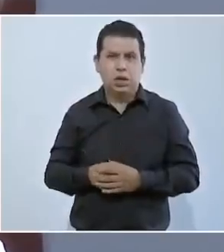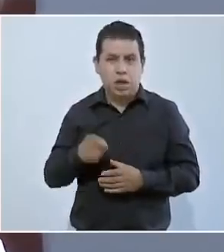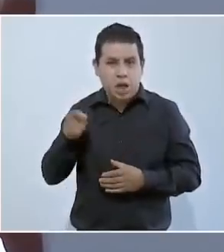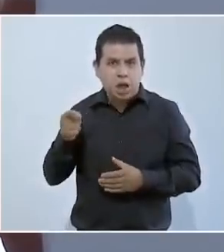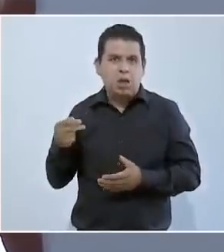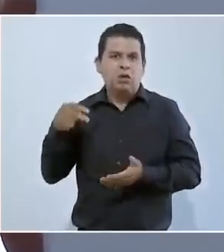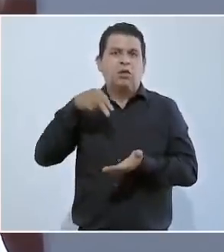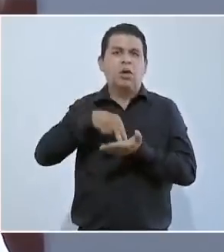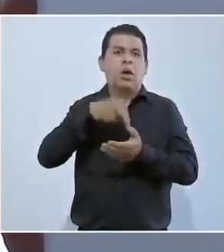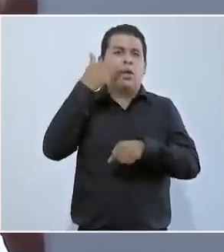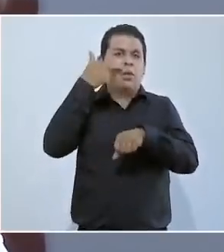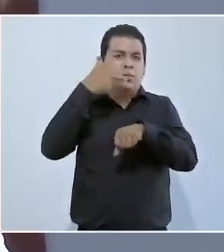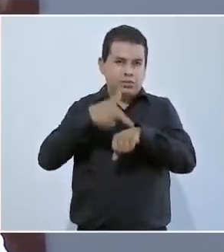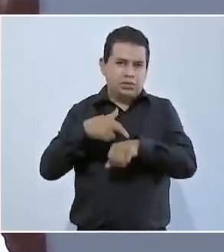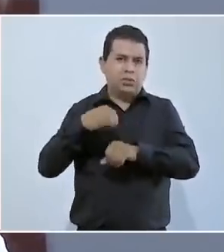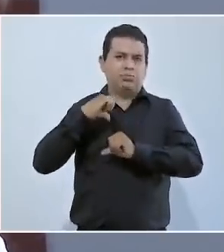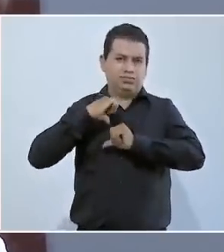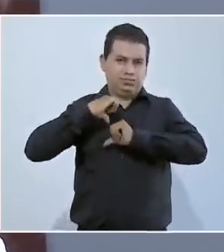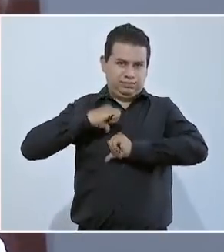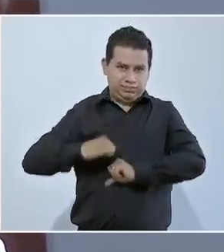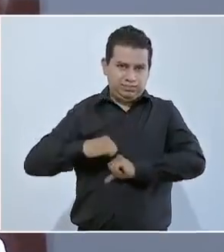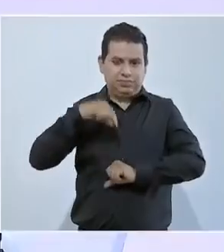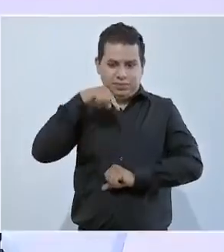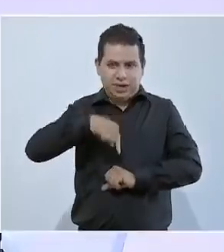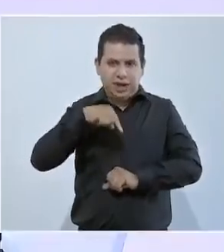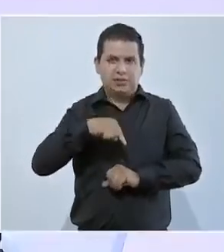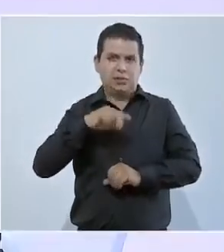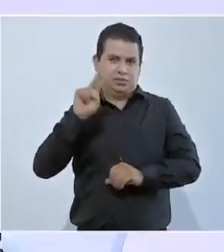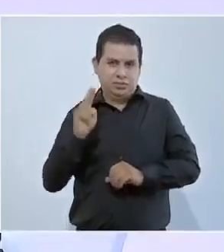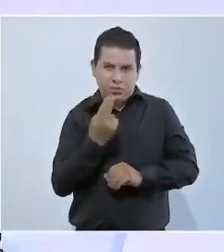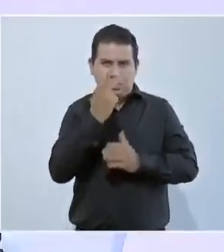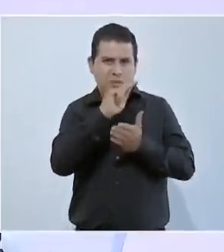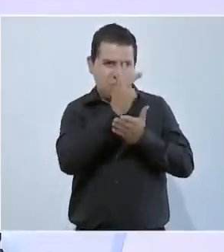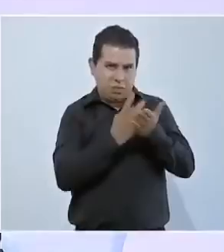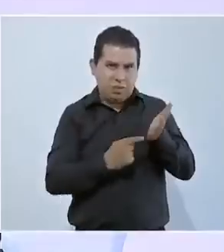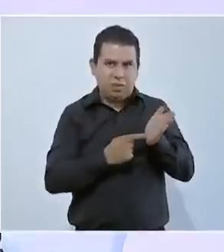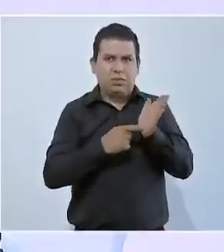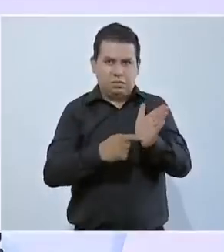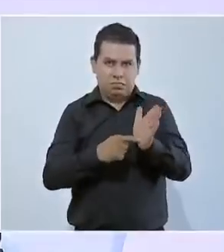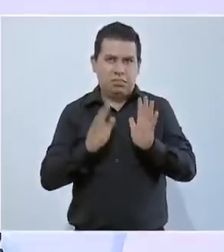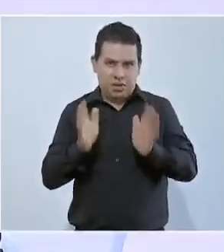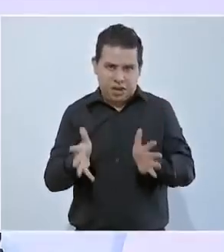a cargo de este programa. Ya